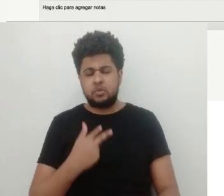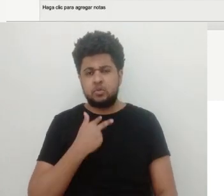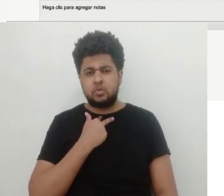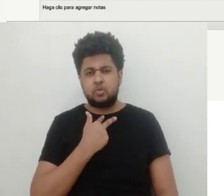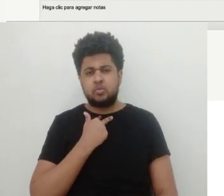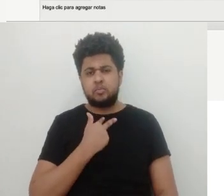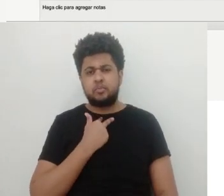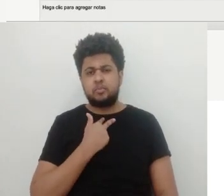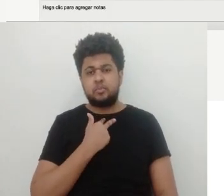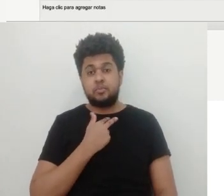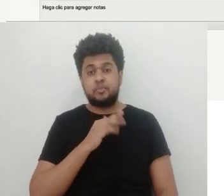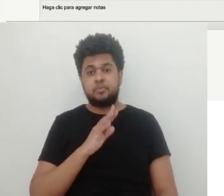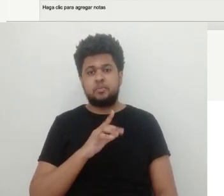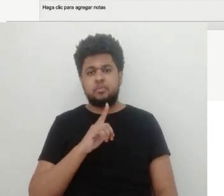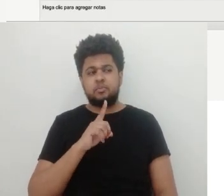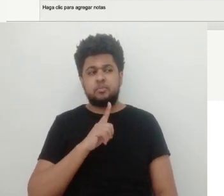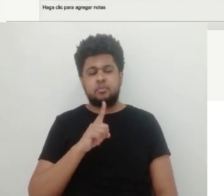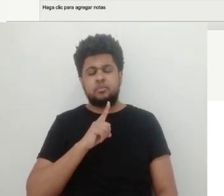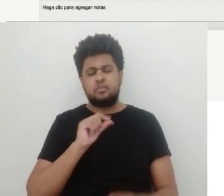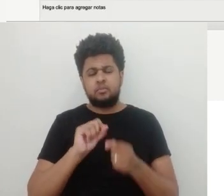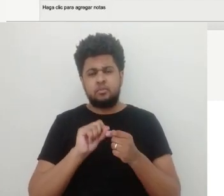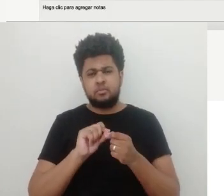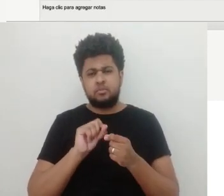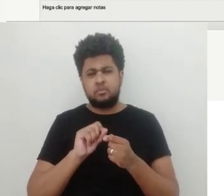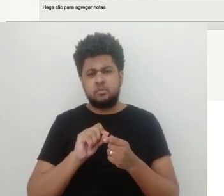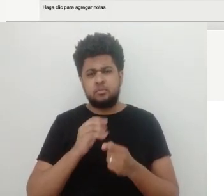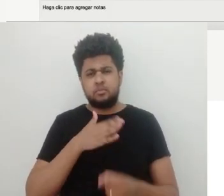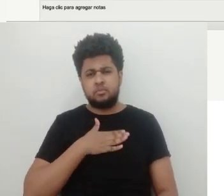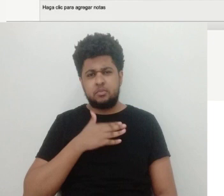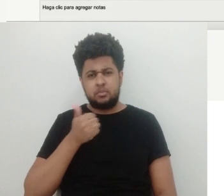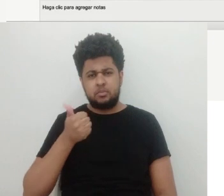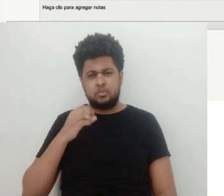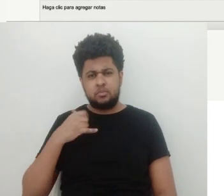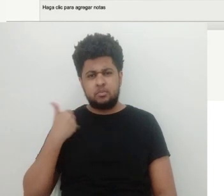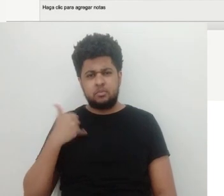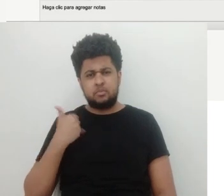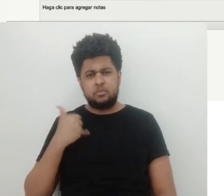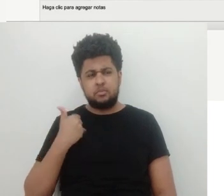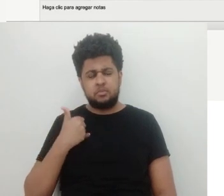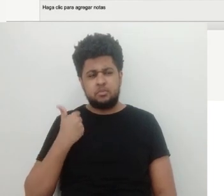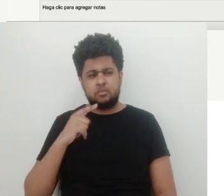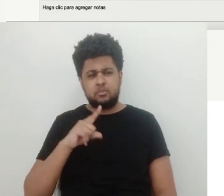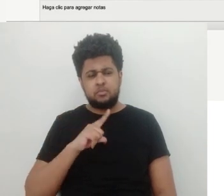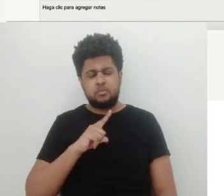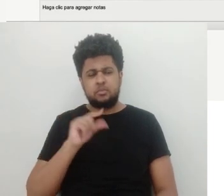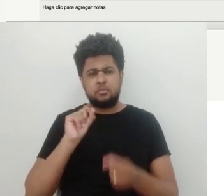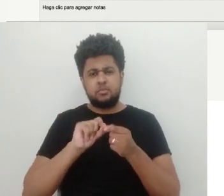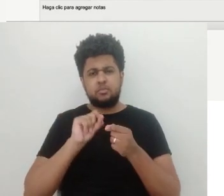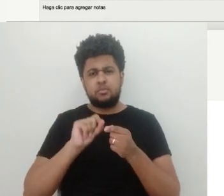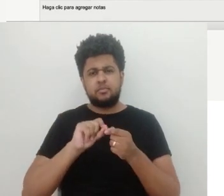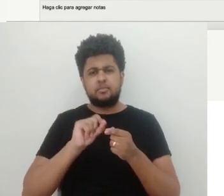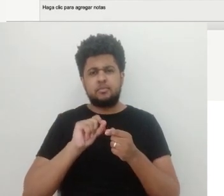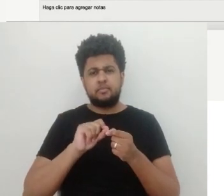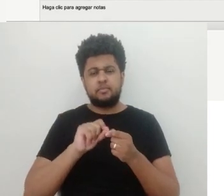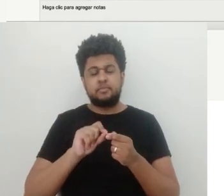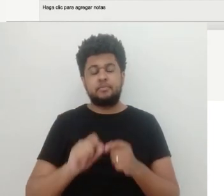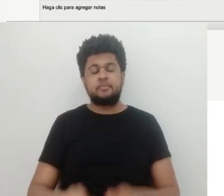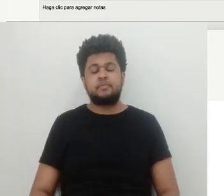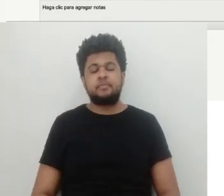de segundos, lo que me demoro en dar vuelta a la PPT, para que puedan imaginar sobre quiénes está hablando